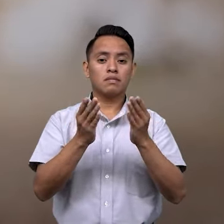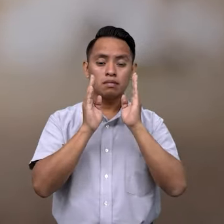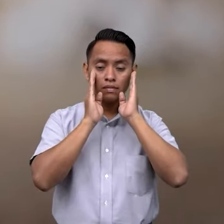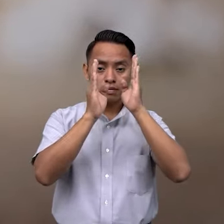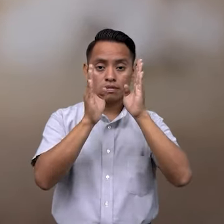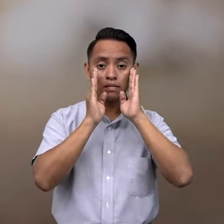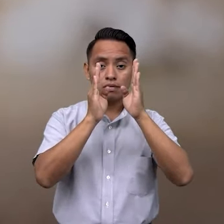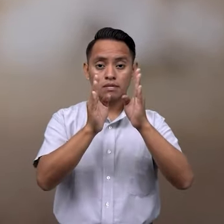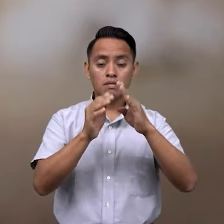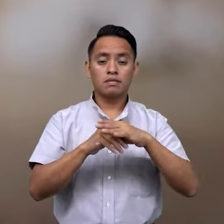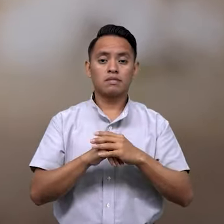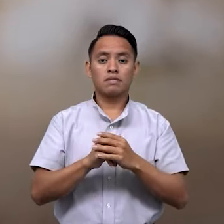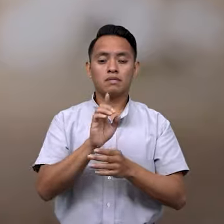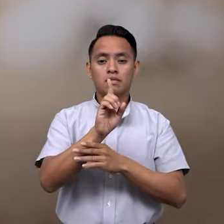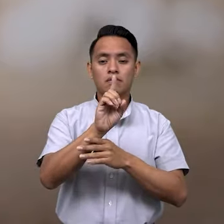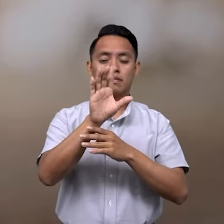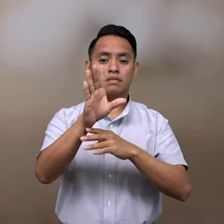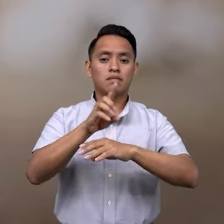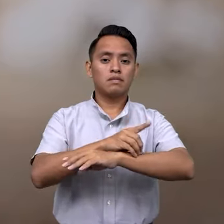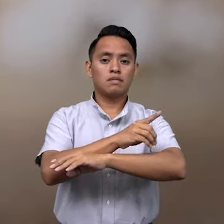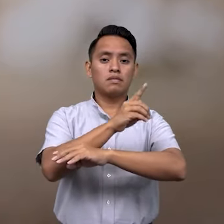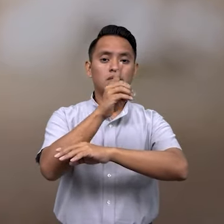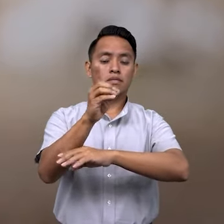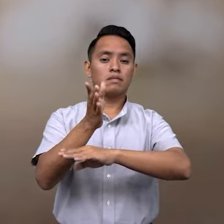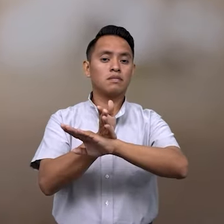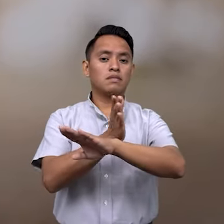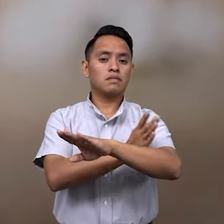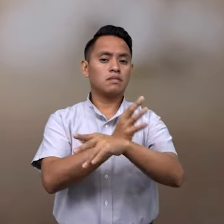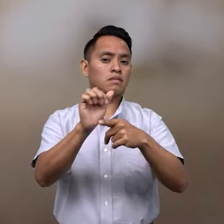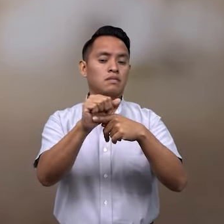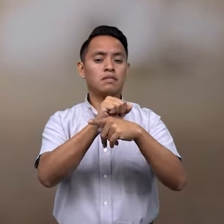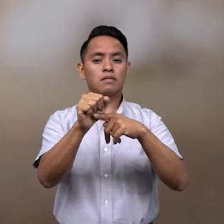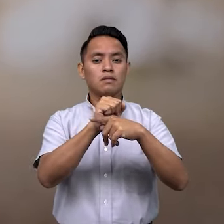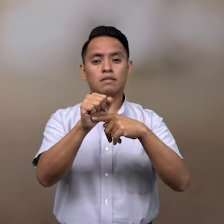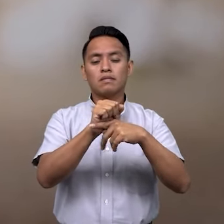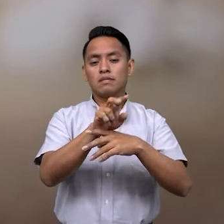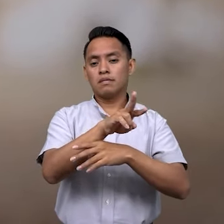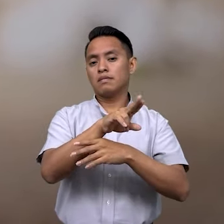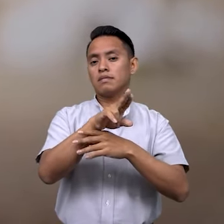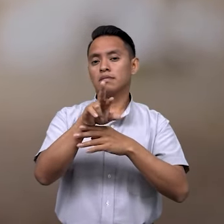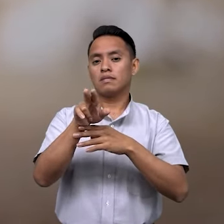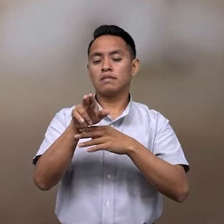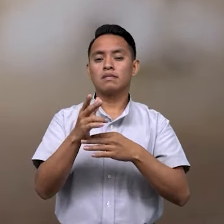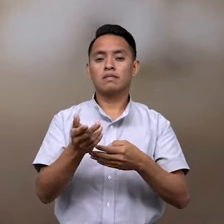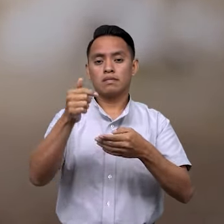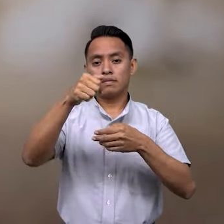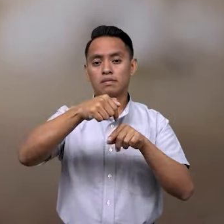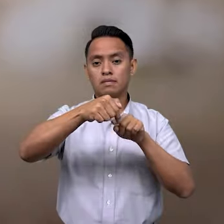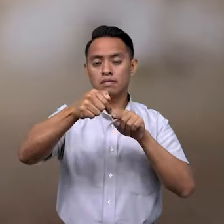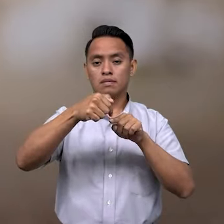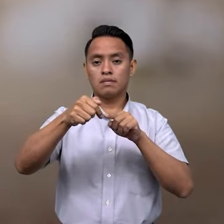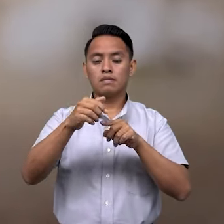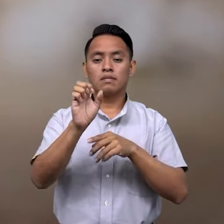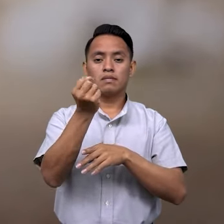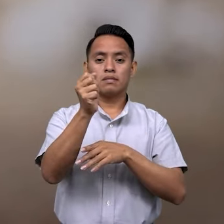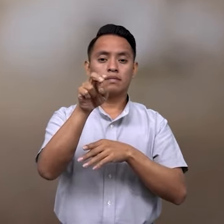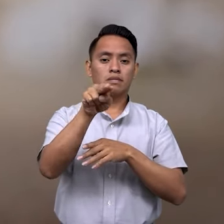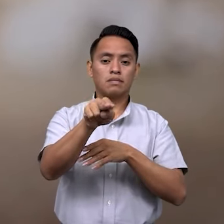atención 15 días antes para prepararnos. Y lo mismo aquí en el municipio de San